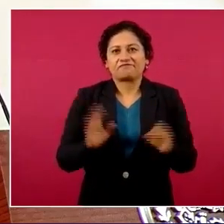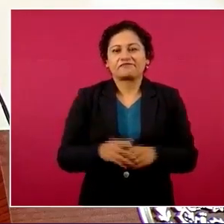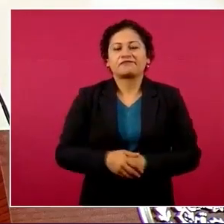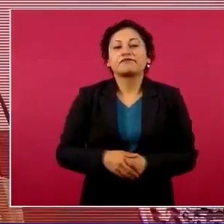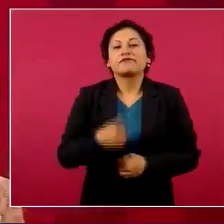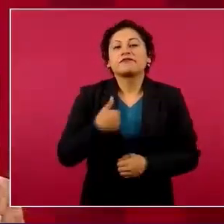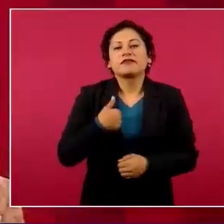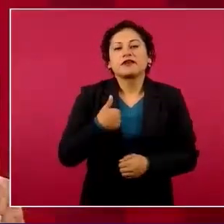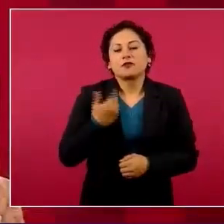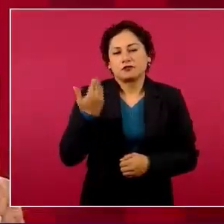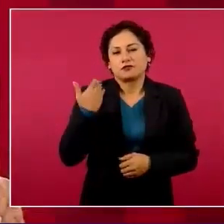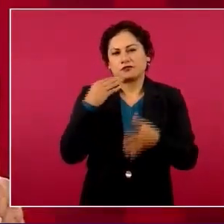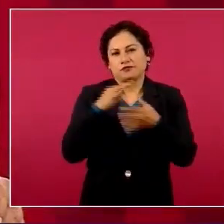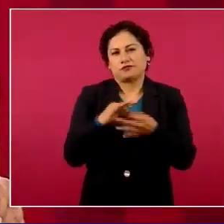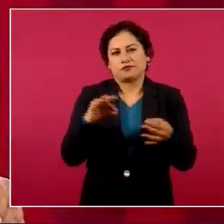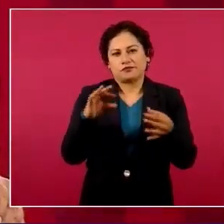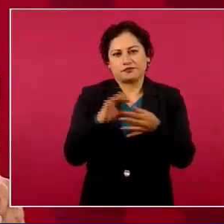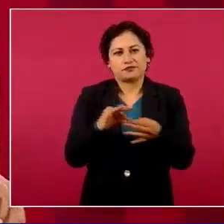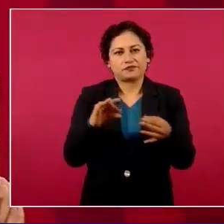Hablaba yo de